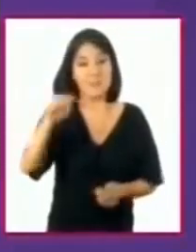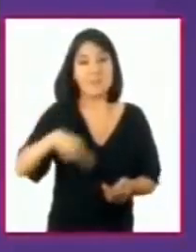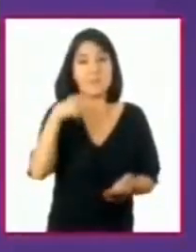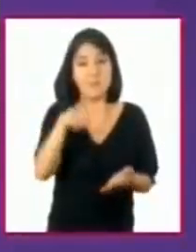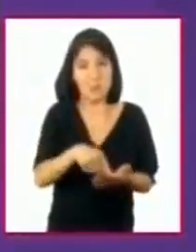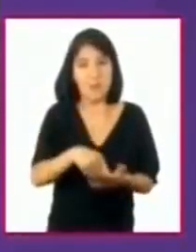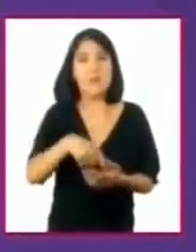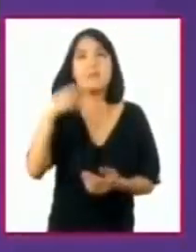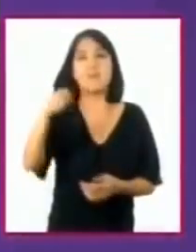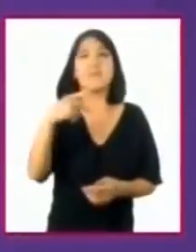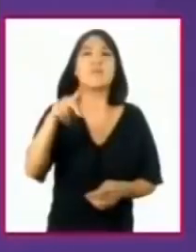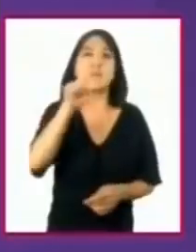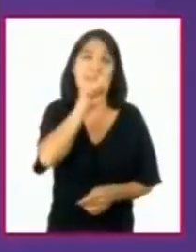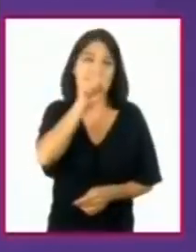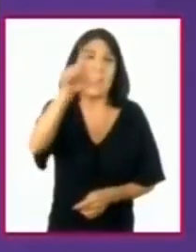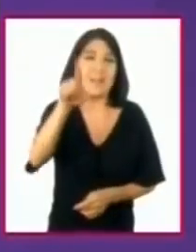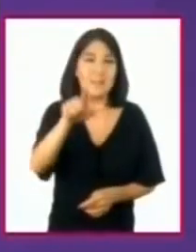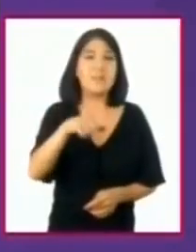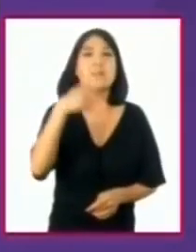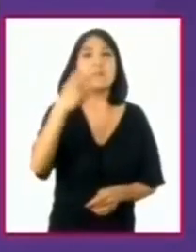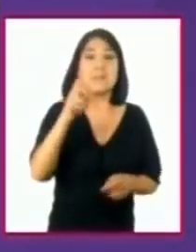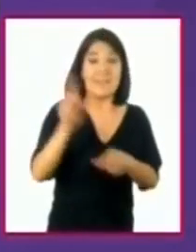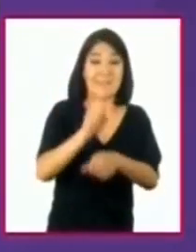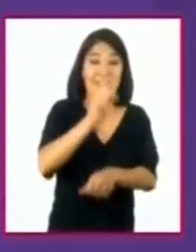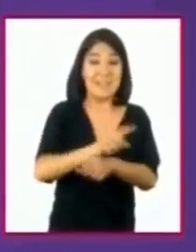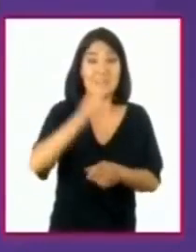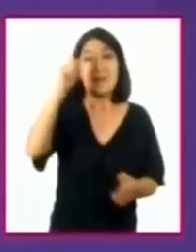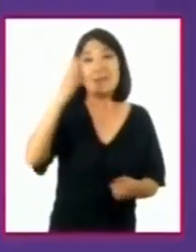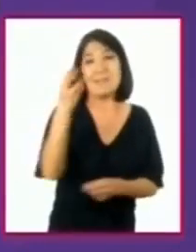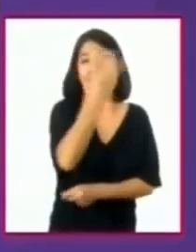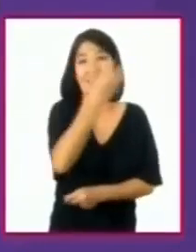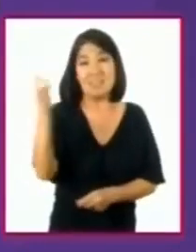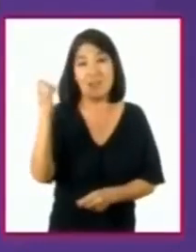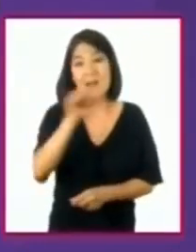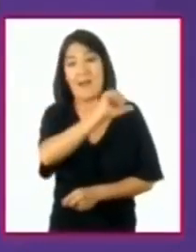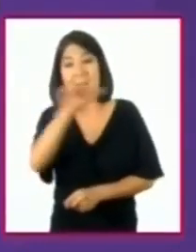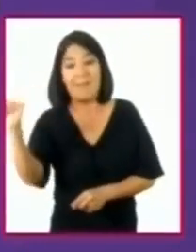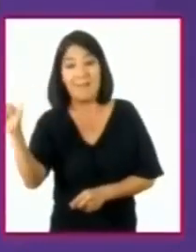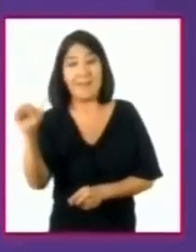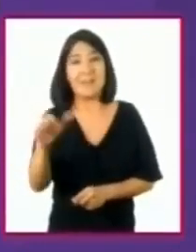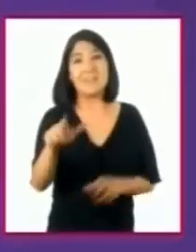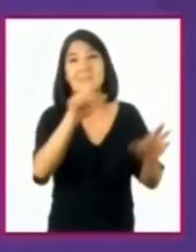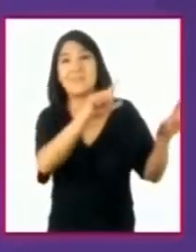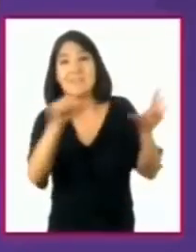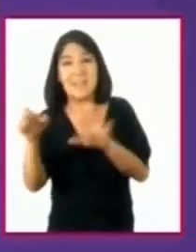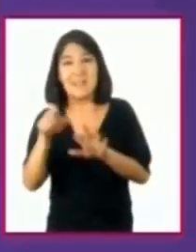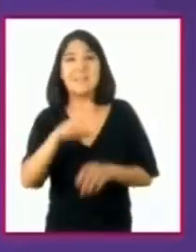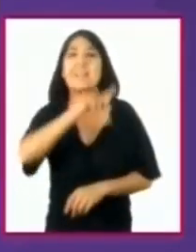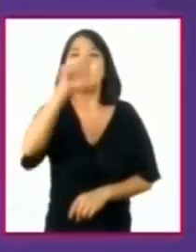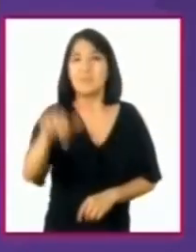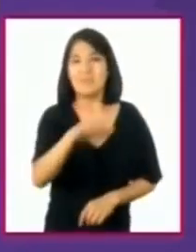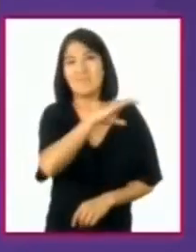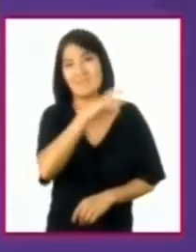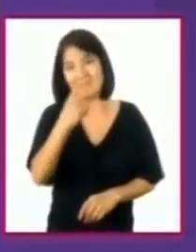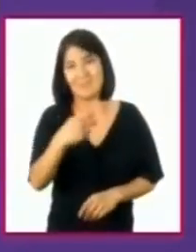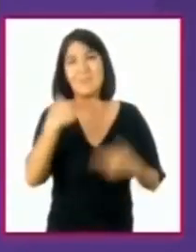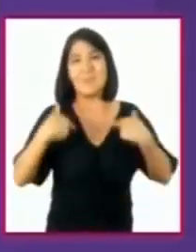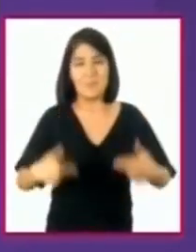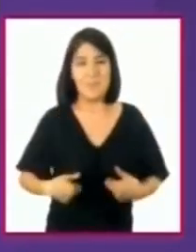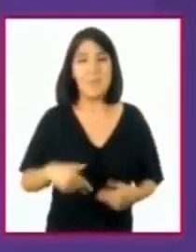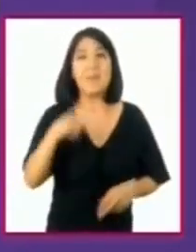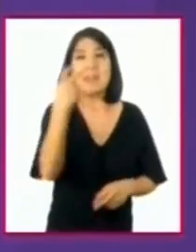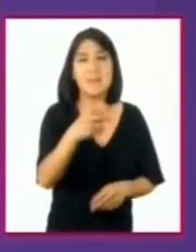Teuchitlán, aproximadamente desde el año 300 antes de nuestra era hasta el año 700 de nuestra era. Su arquitectura